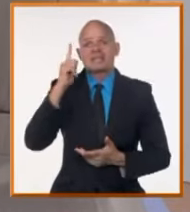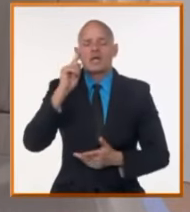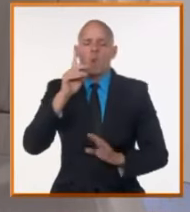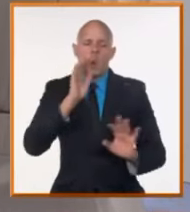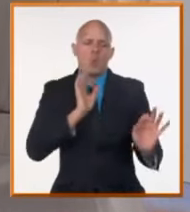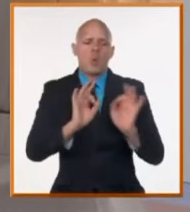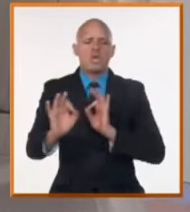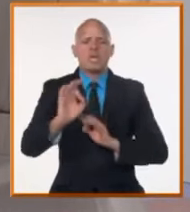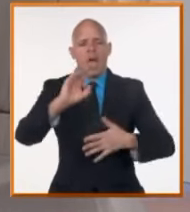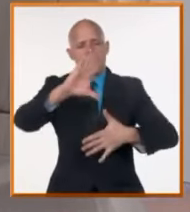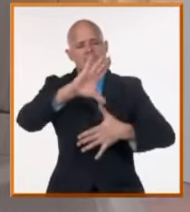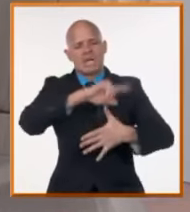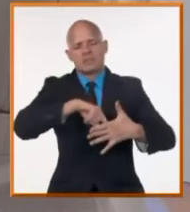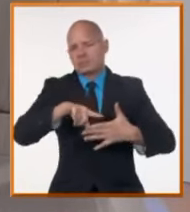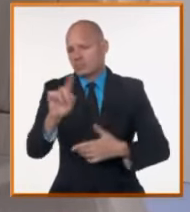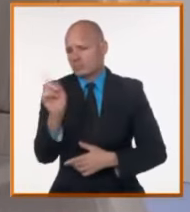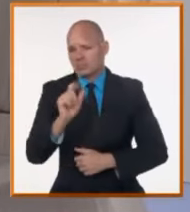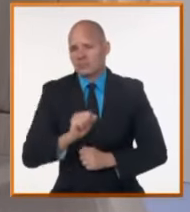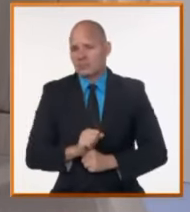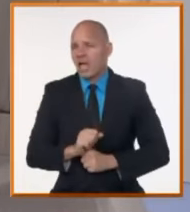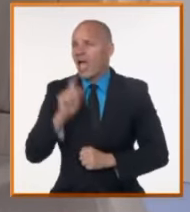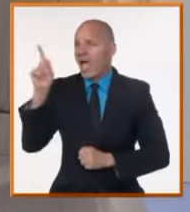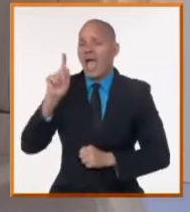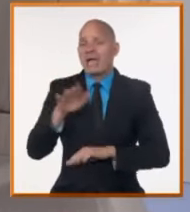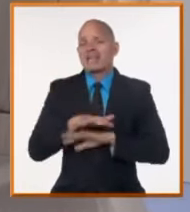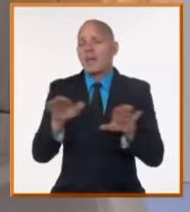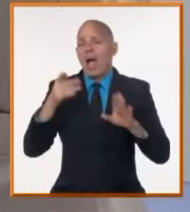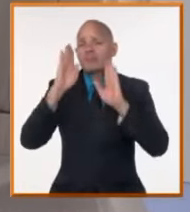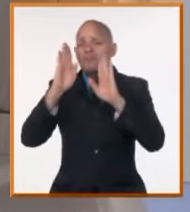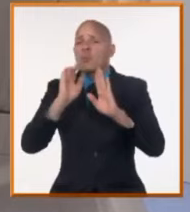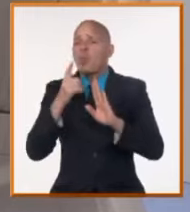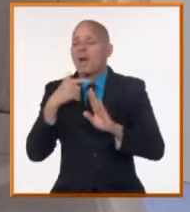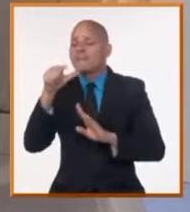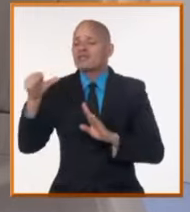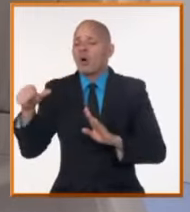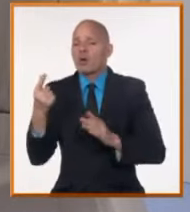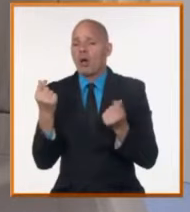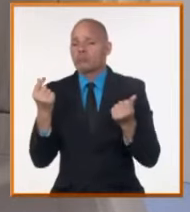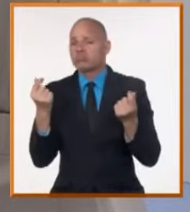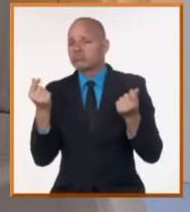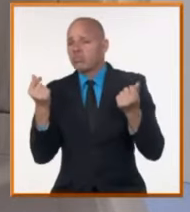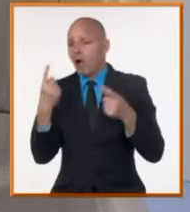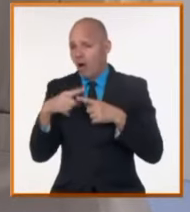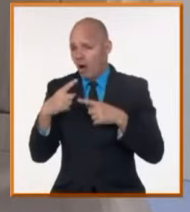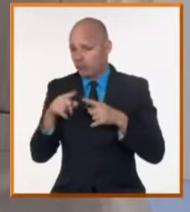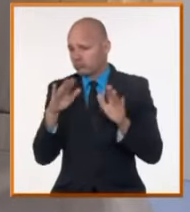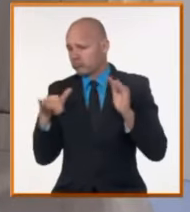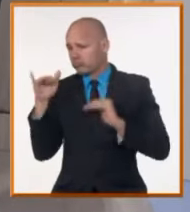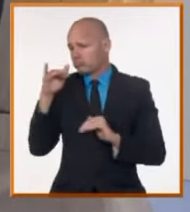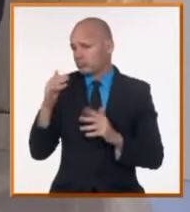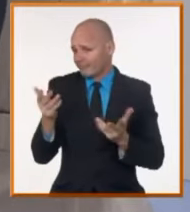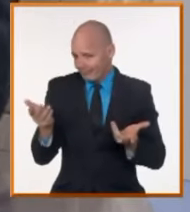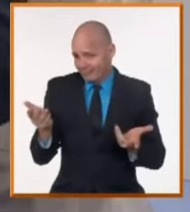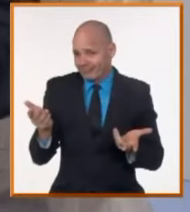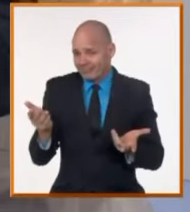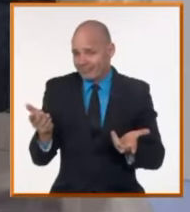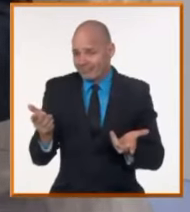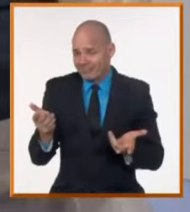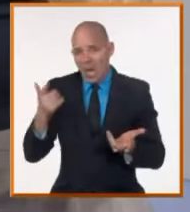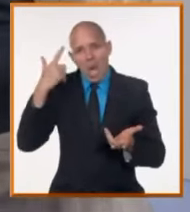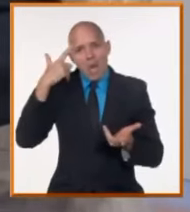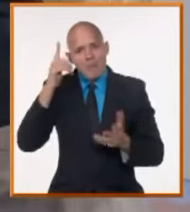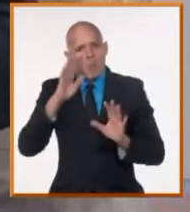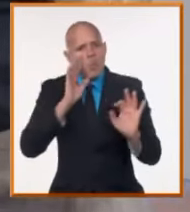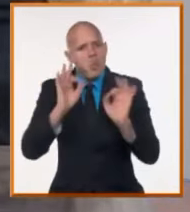de ese país. Eso yo creo que es un elemento importante siempre a destacar, ¿no? No lo que podemos entender por